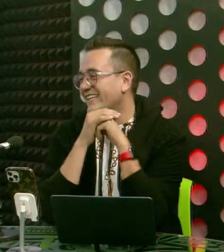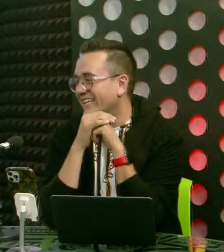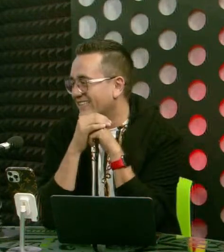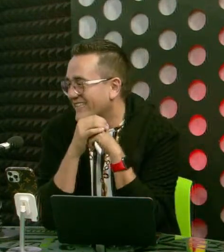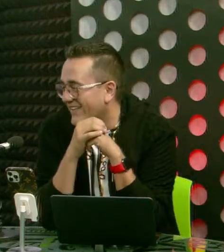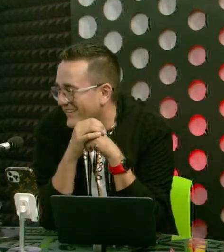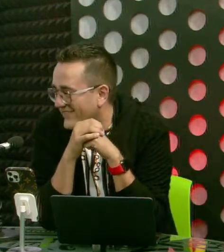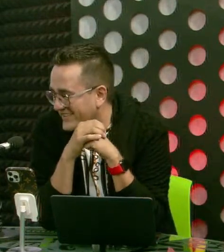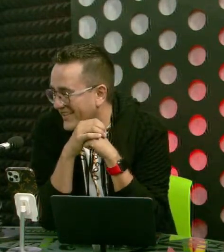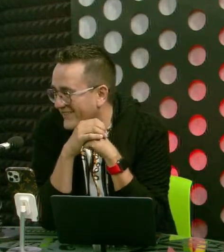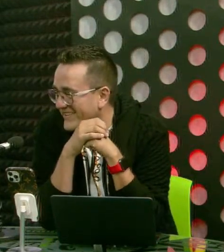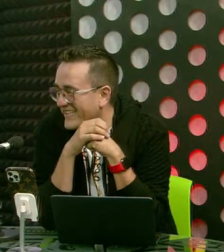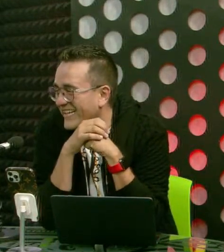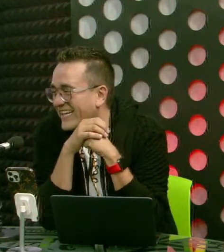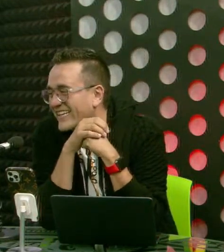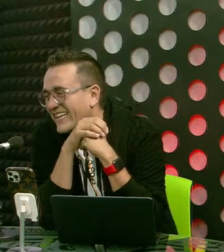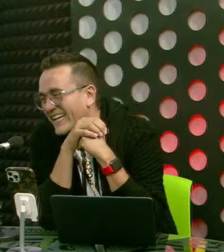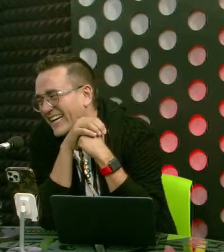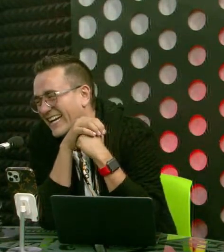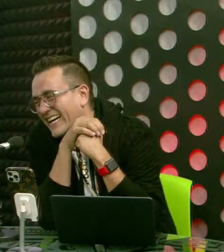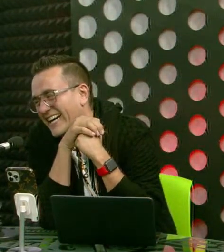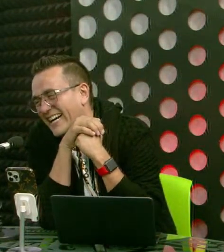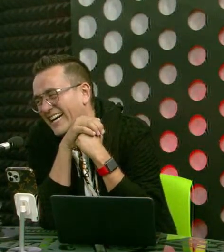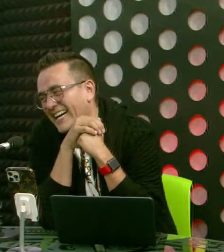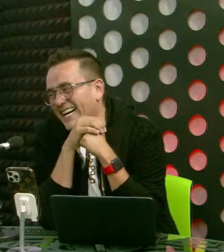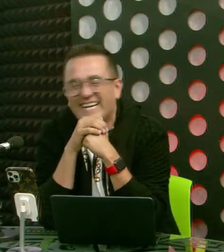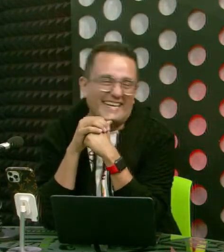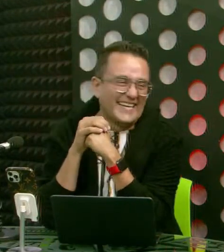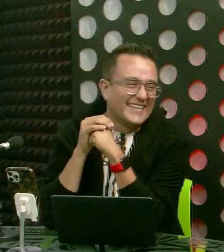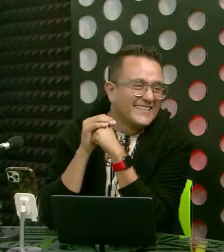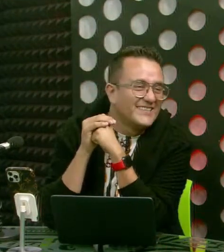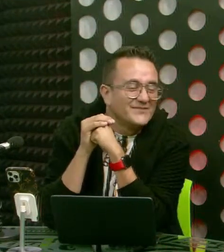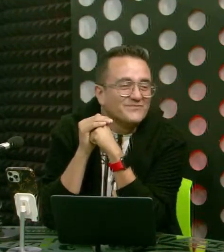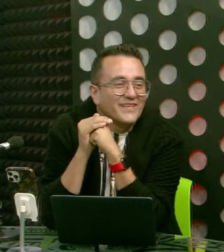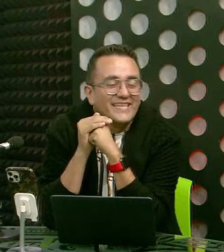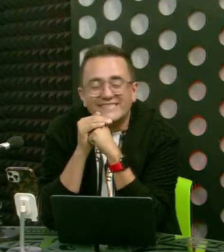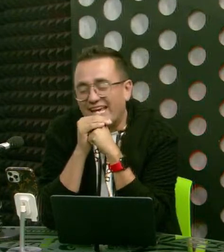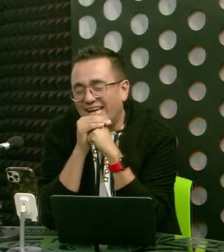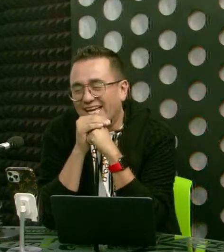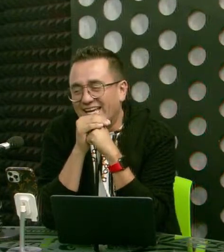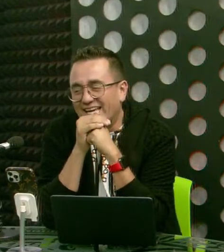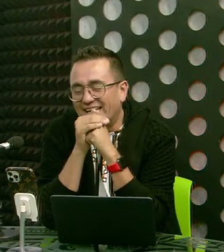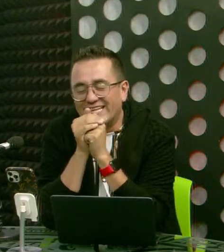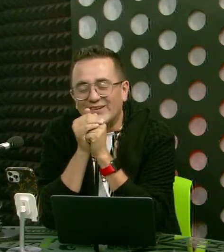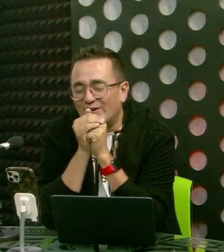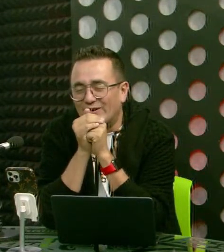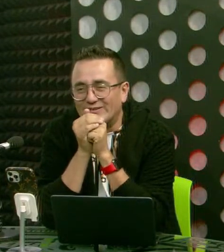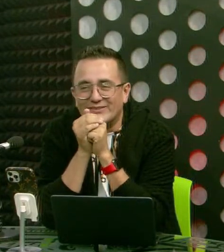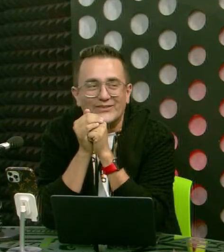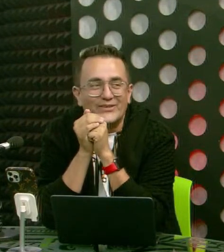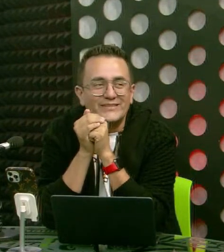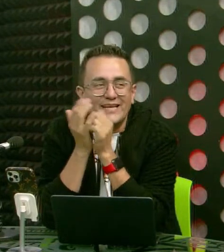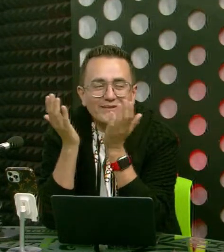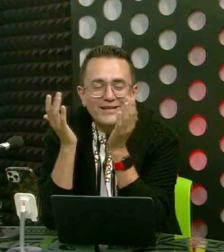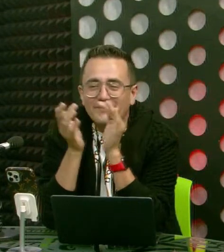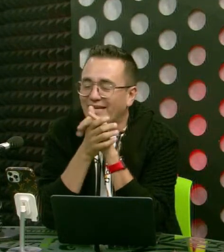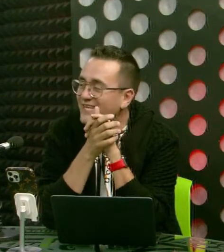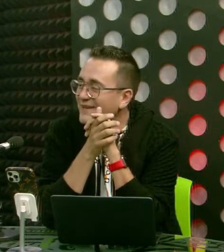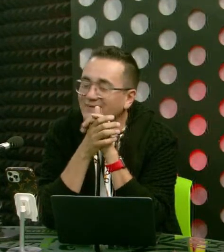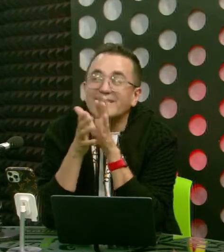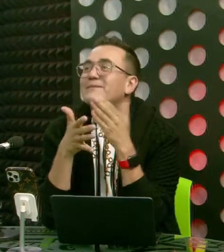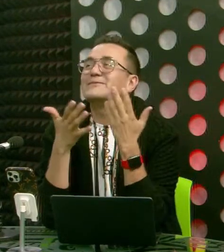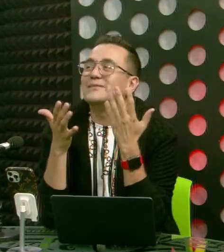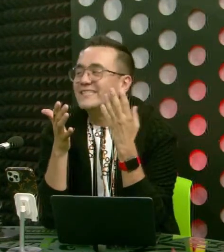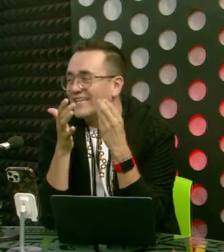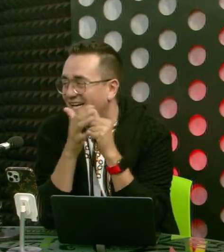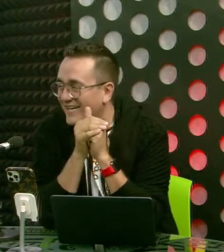la descarga eléctrica, ¿verdad? Básicamente. No lo puedo creer, viniendo sí, de ti no lo creo. No, una